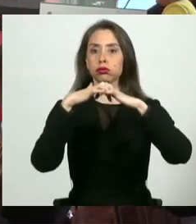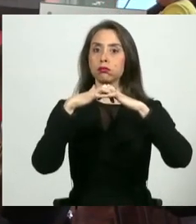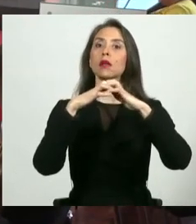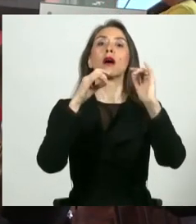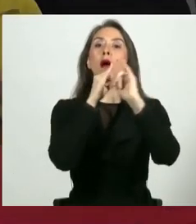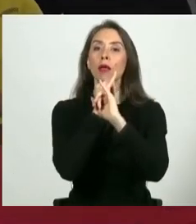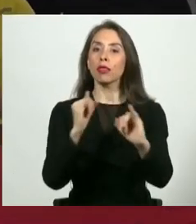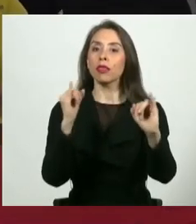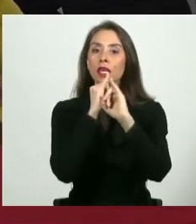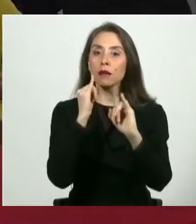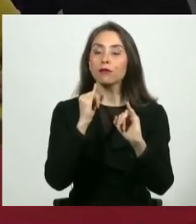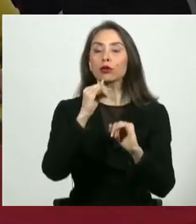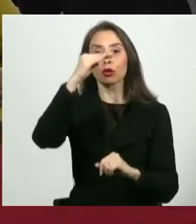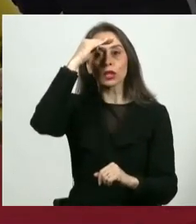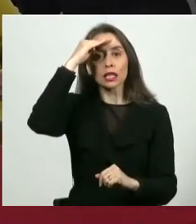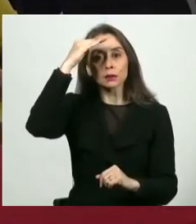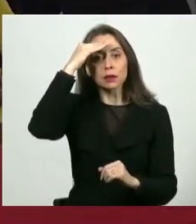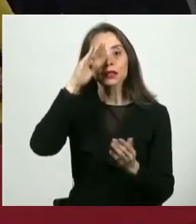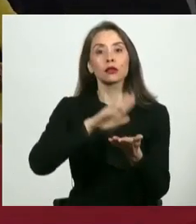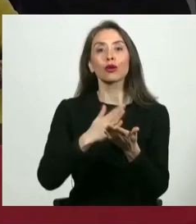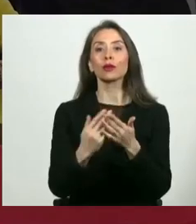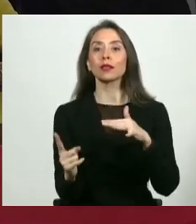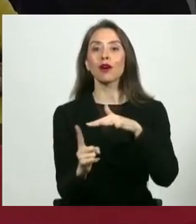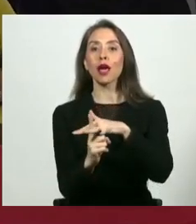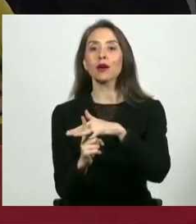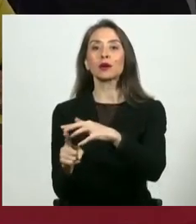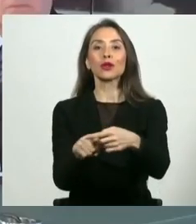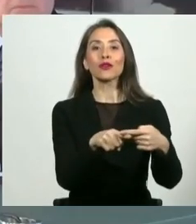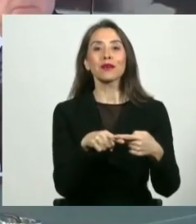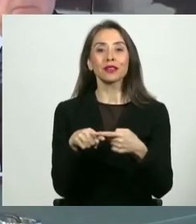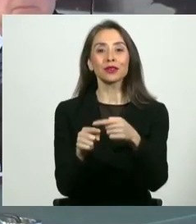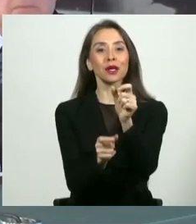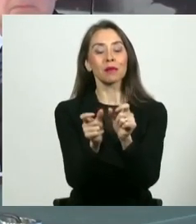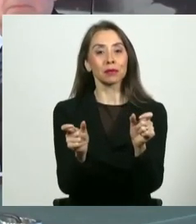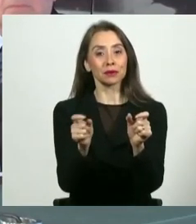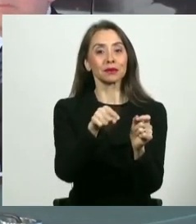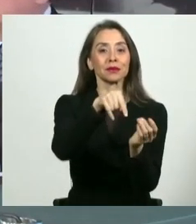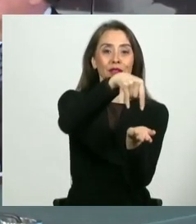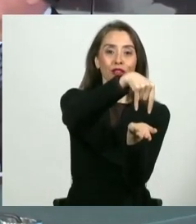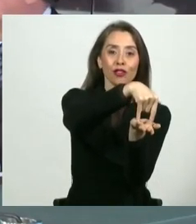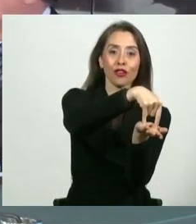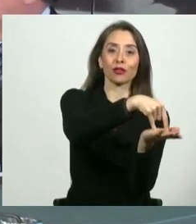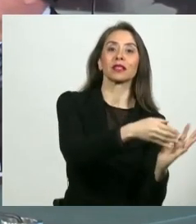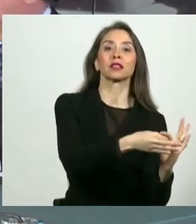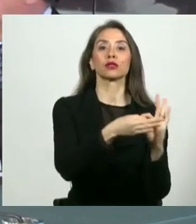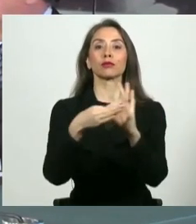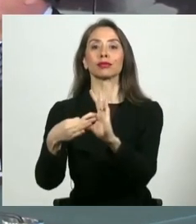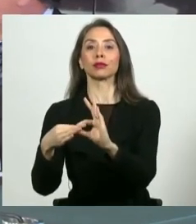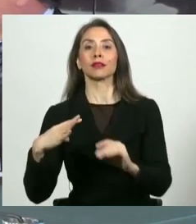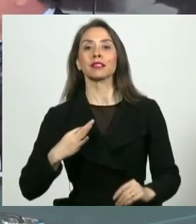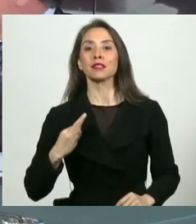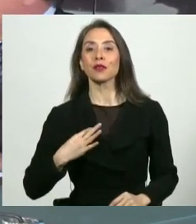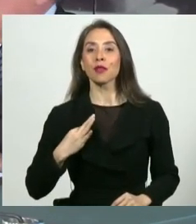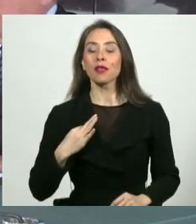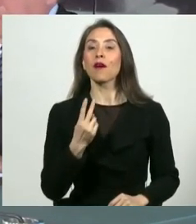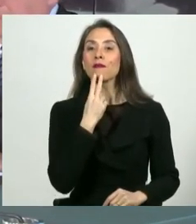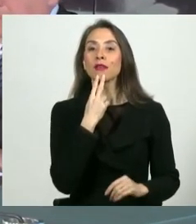difusión de contenidos y experiencias de inclusión social para vincular al Congreso Nacional con los ciudadanos que viven en